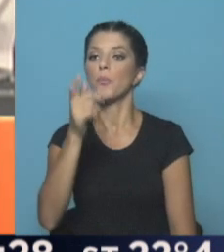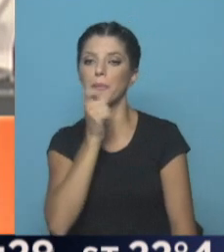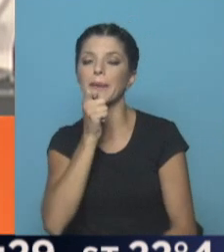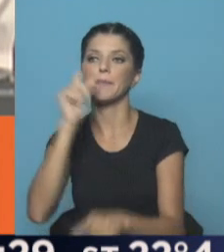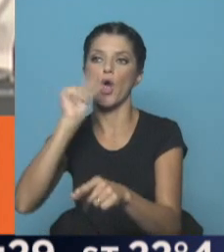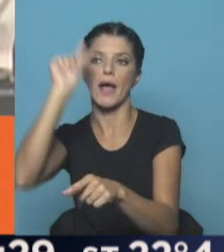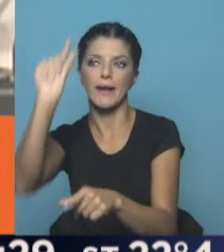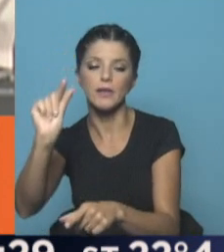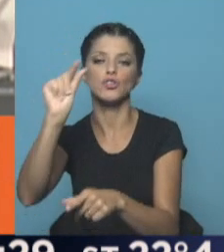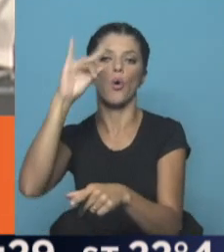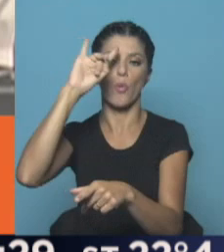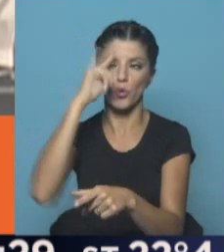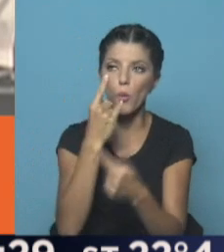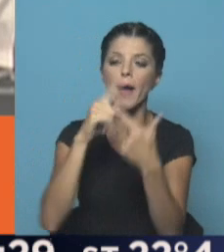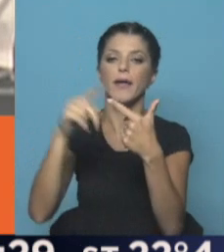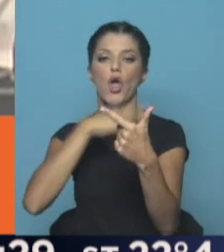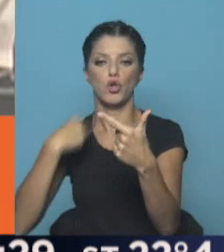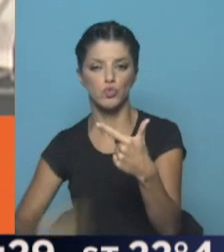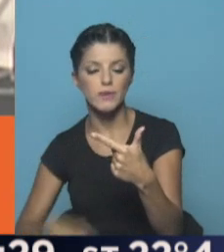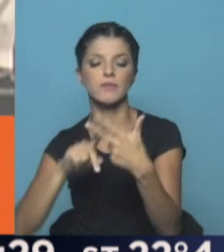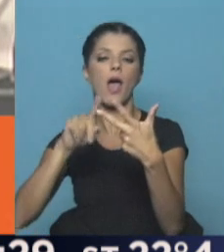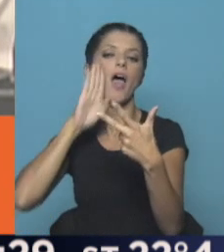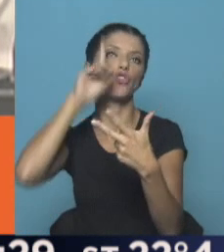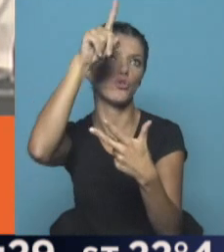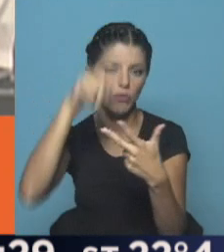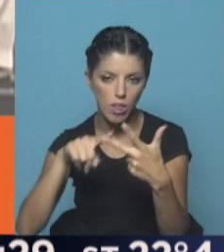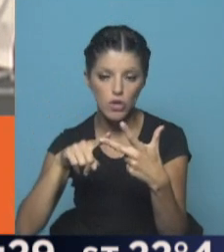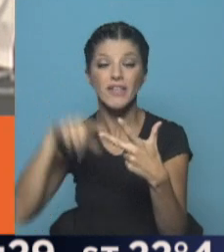en Suiza, en Estados Unidos, y que ahora,